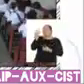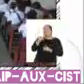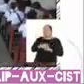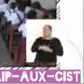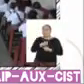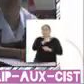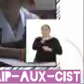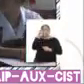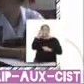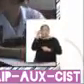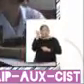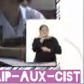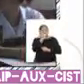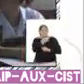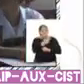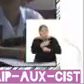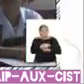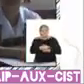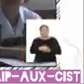¿Ustedes qué piensan?